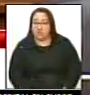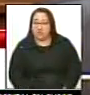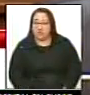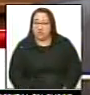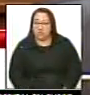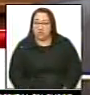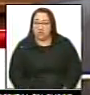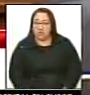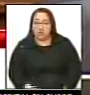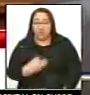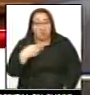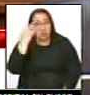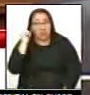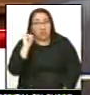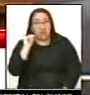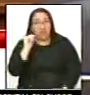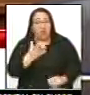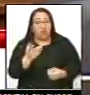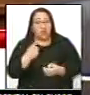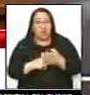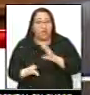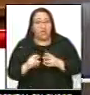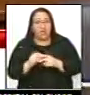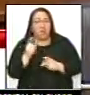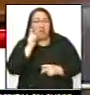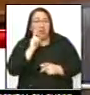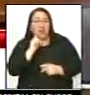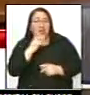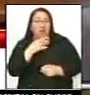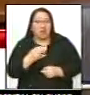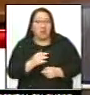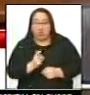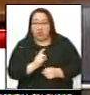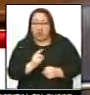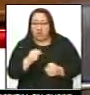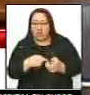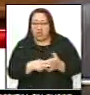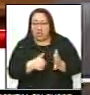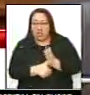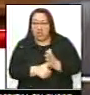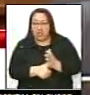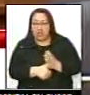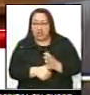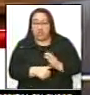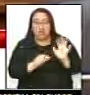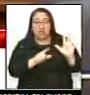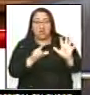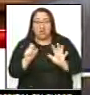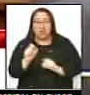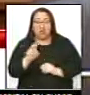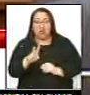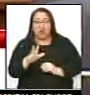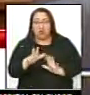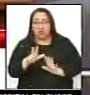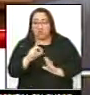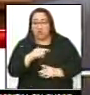tampoco inventamos situaciones para hacerlas parecer reales. Es el oficio